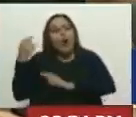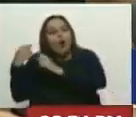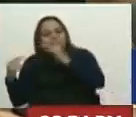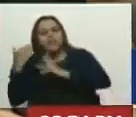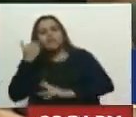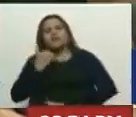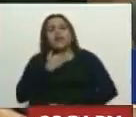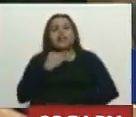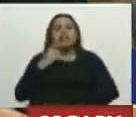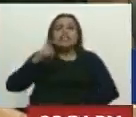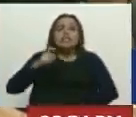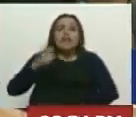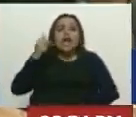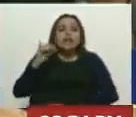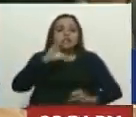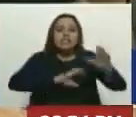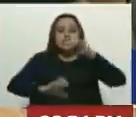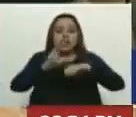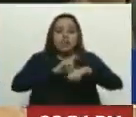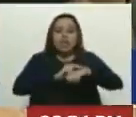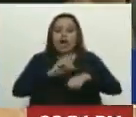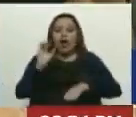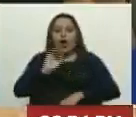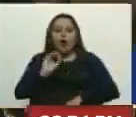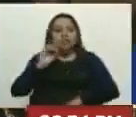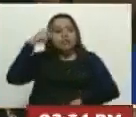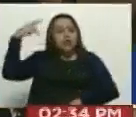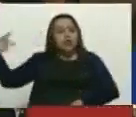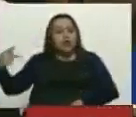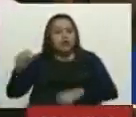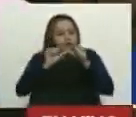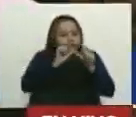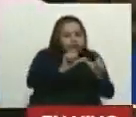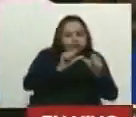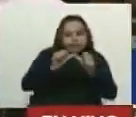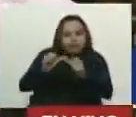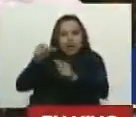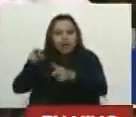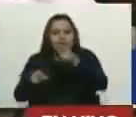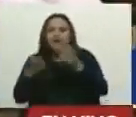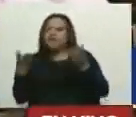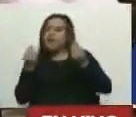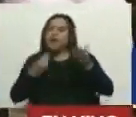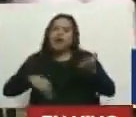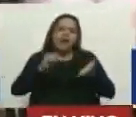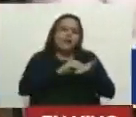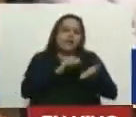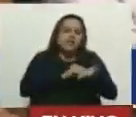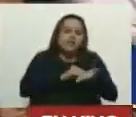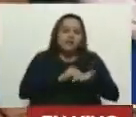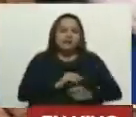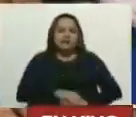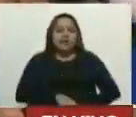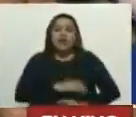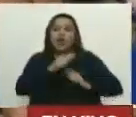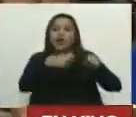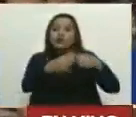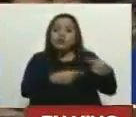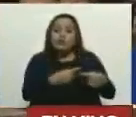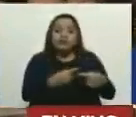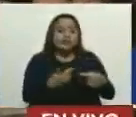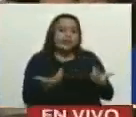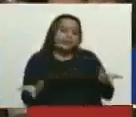y la psicología de establecer un determinado espectro, muchas veces una consecuencia